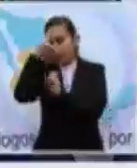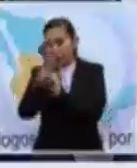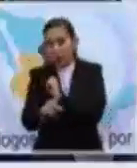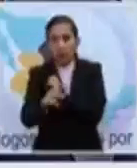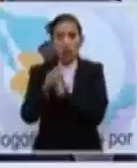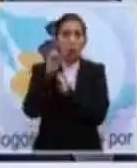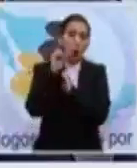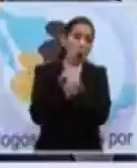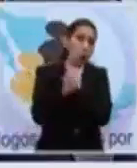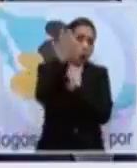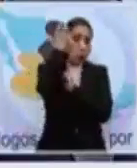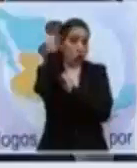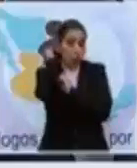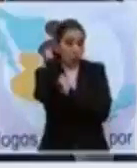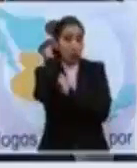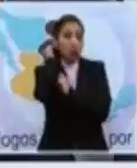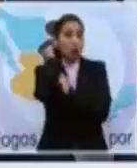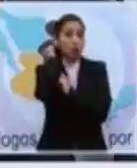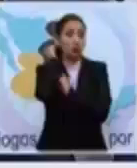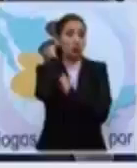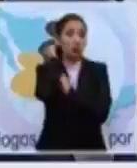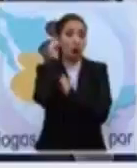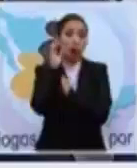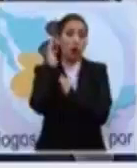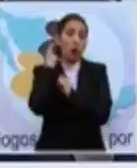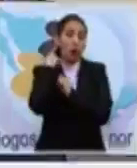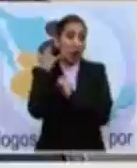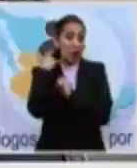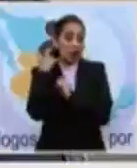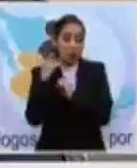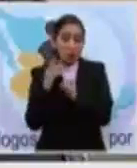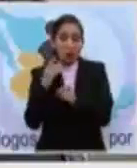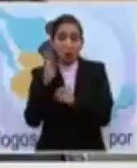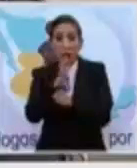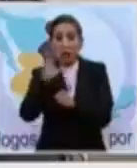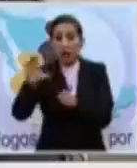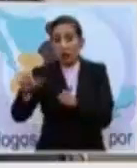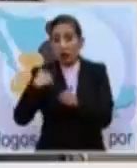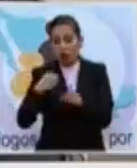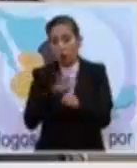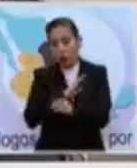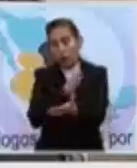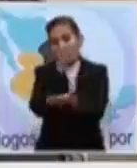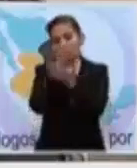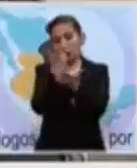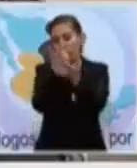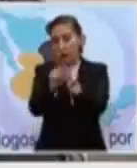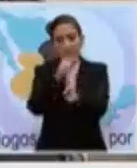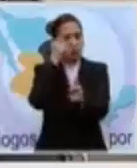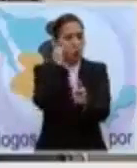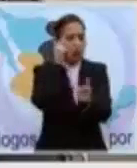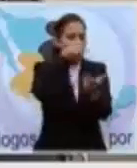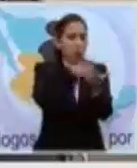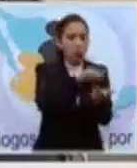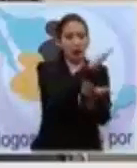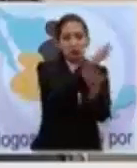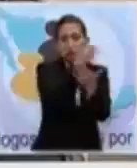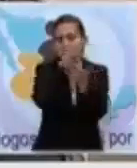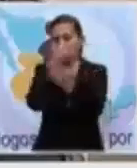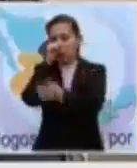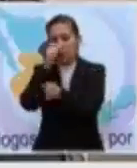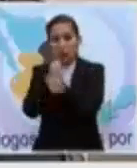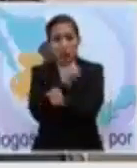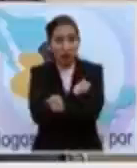en Morelos, y viaja a California, cualquier cosa, puede ser atendido libremente en cualquiera de las instituciones de la Secretaría de